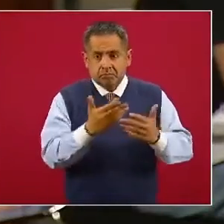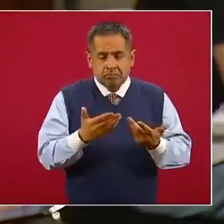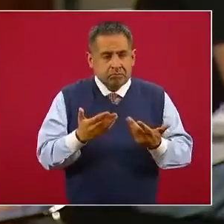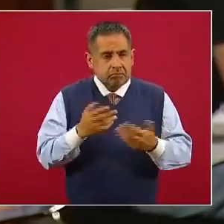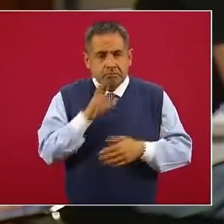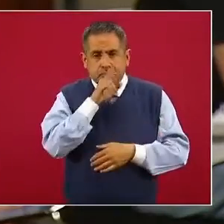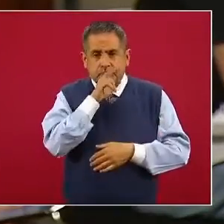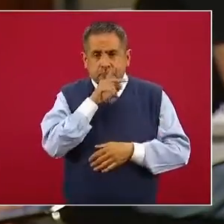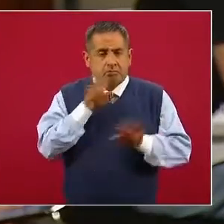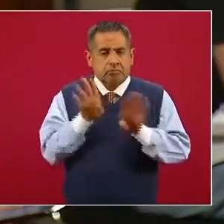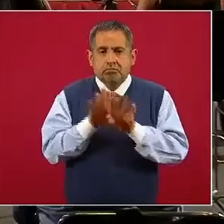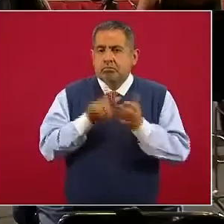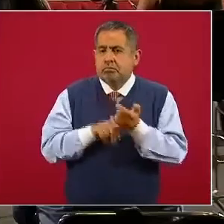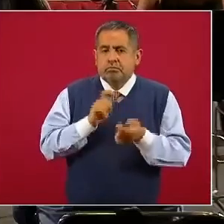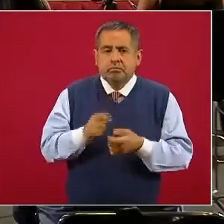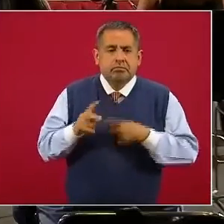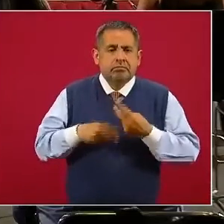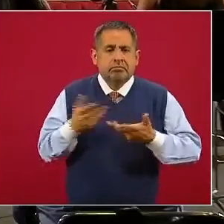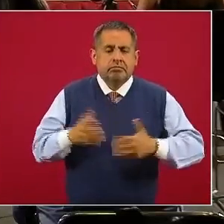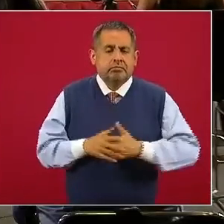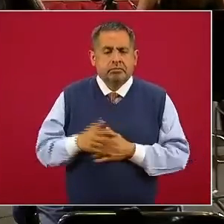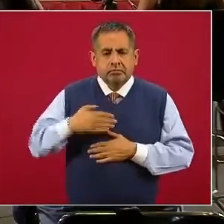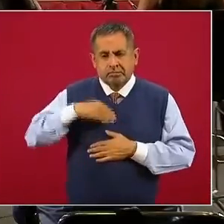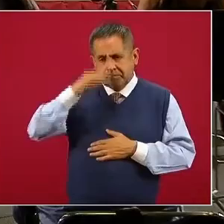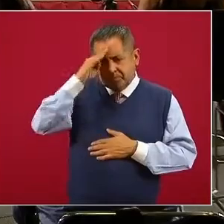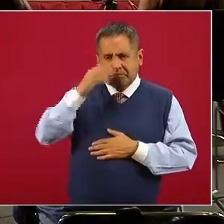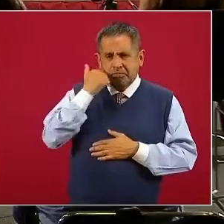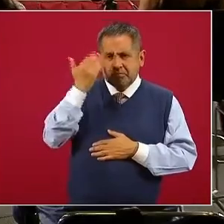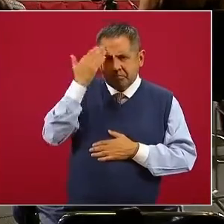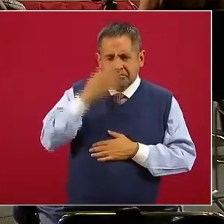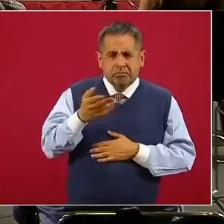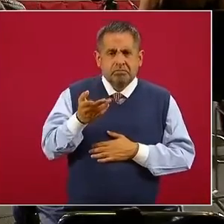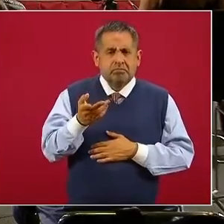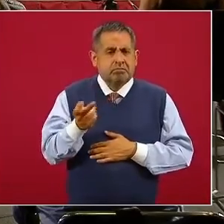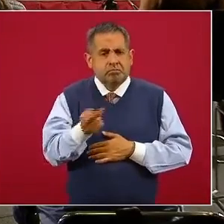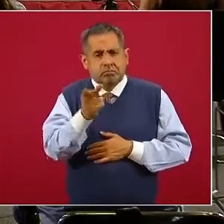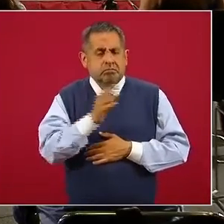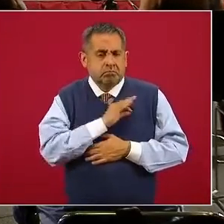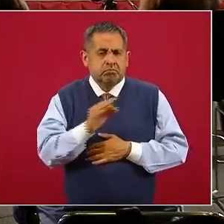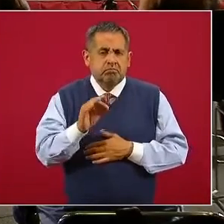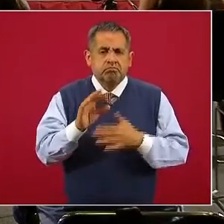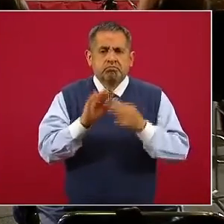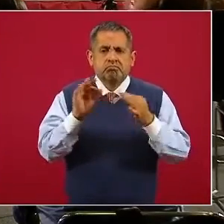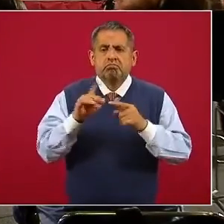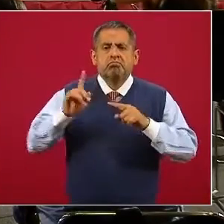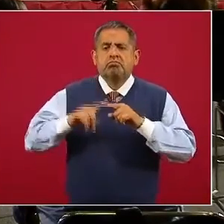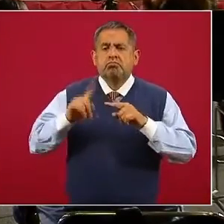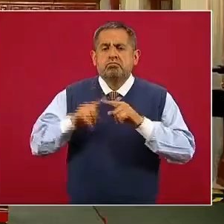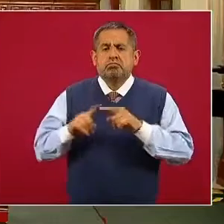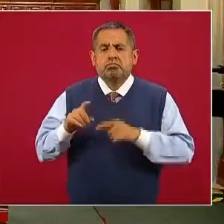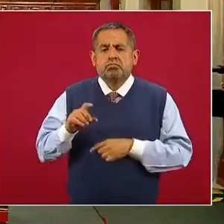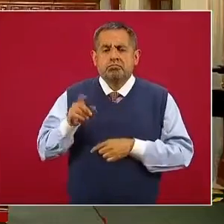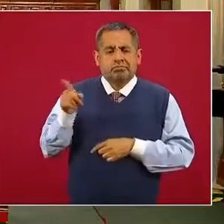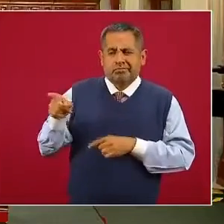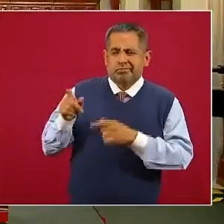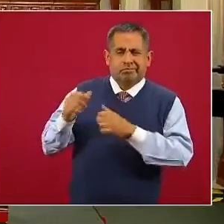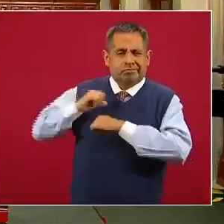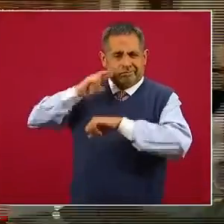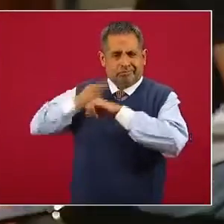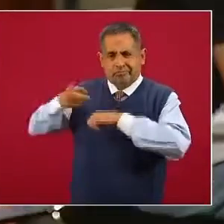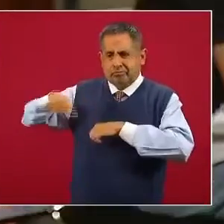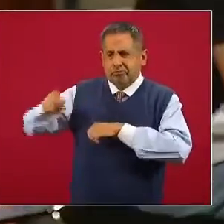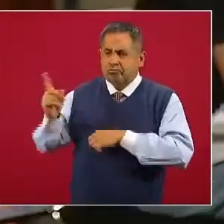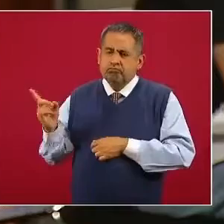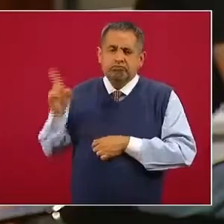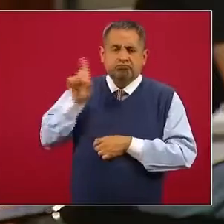preocupados por saber su situación. Entonces, me gustaría pedirle también si puede venir alguien de la CIFRUS para informar las medidas